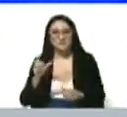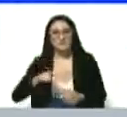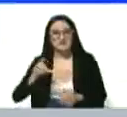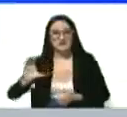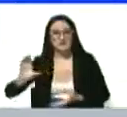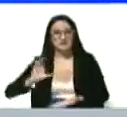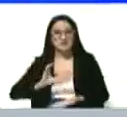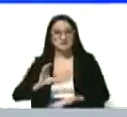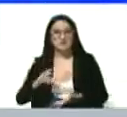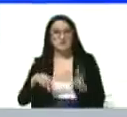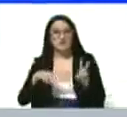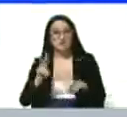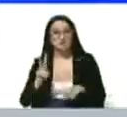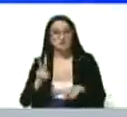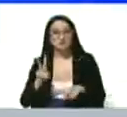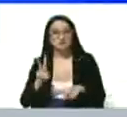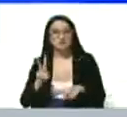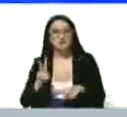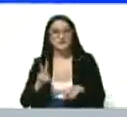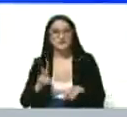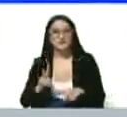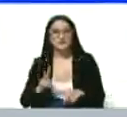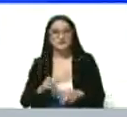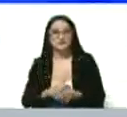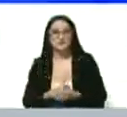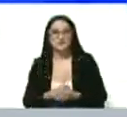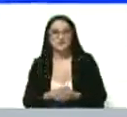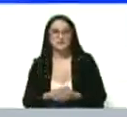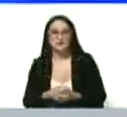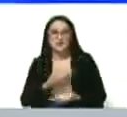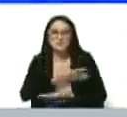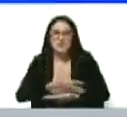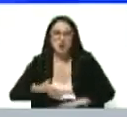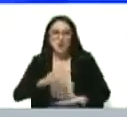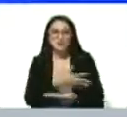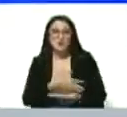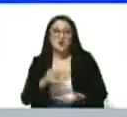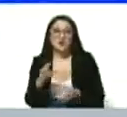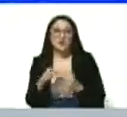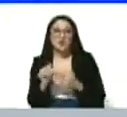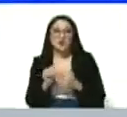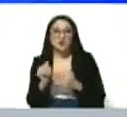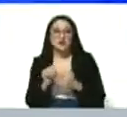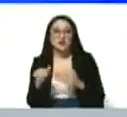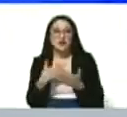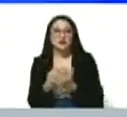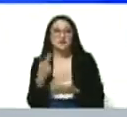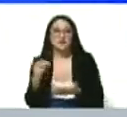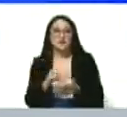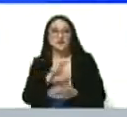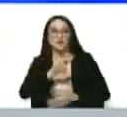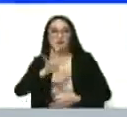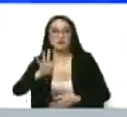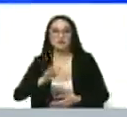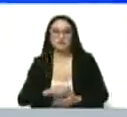12 trillones de dólares en toda la cadena de valor de la industria hasta